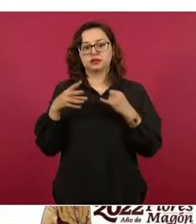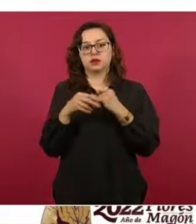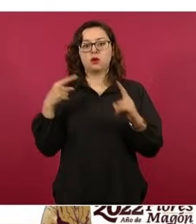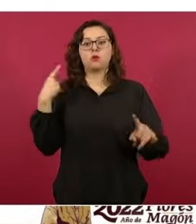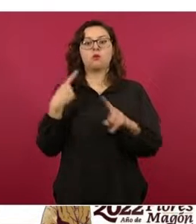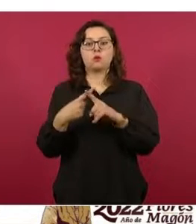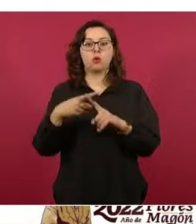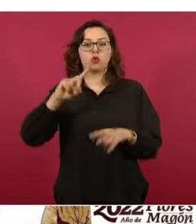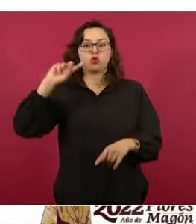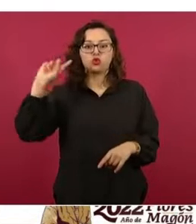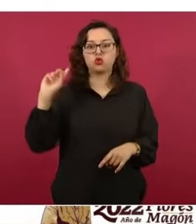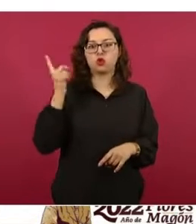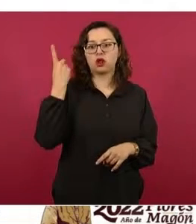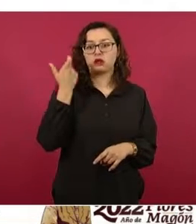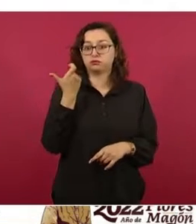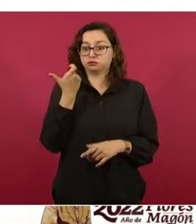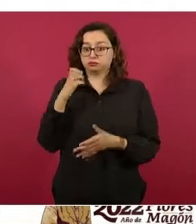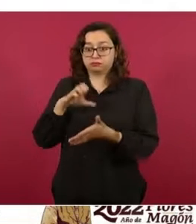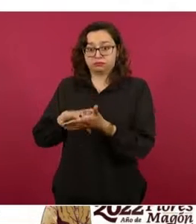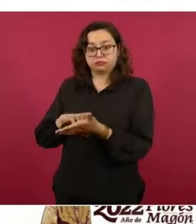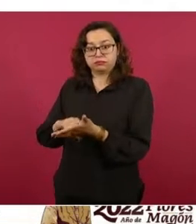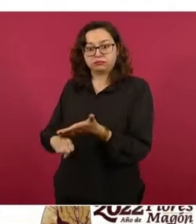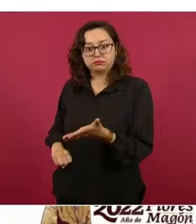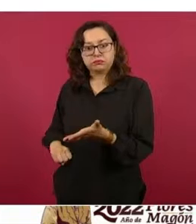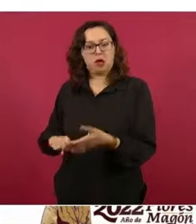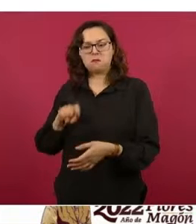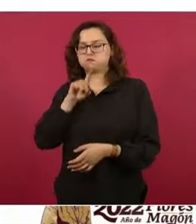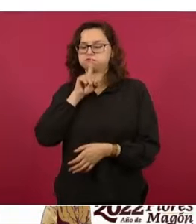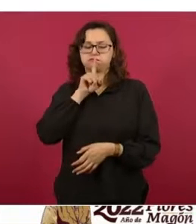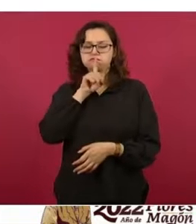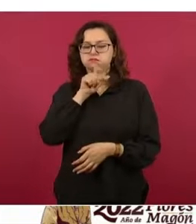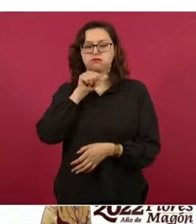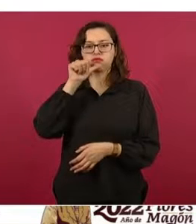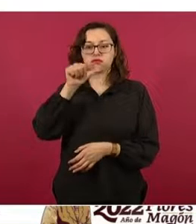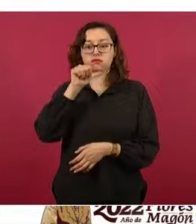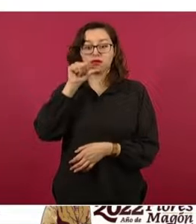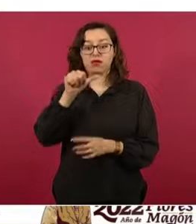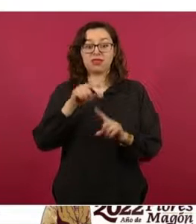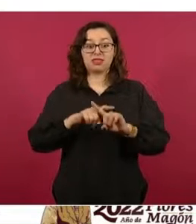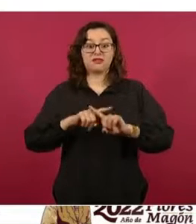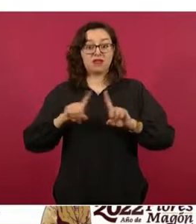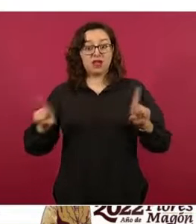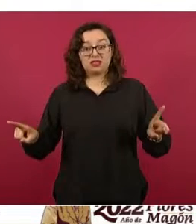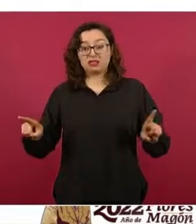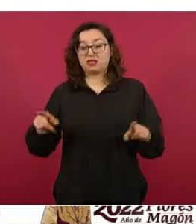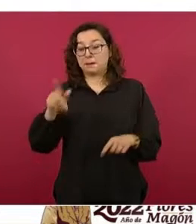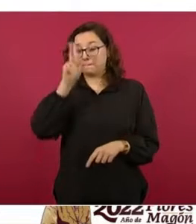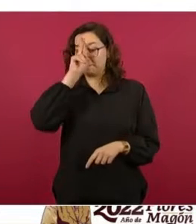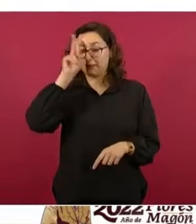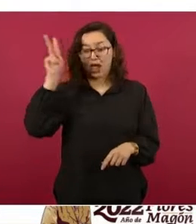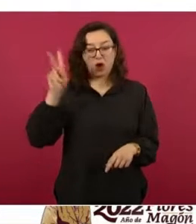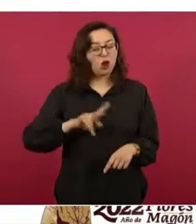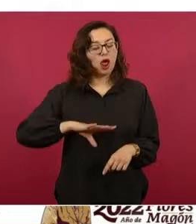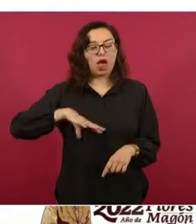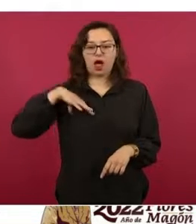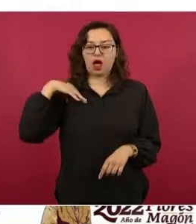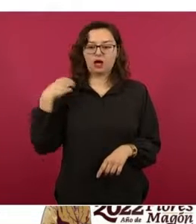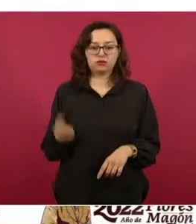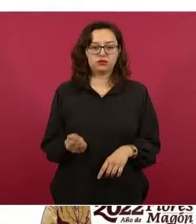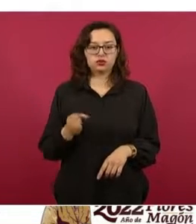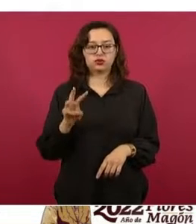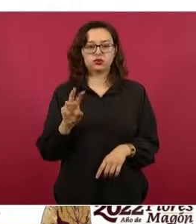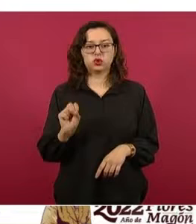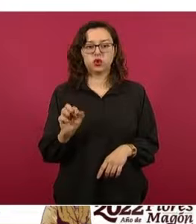cobra comisión. Mientras que la peor opción es Western Union, que nos está dando por los mismos $350,